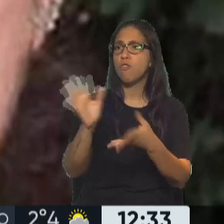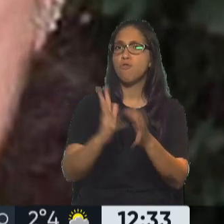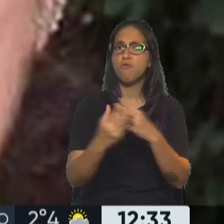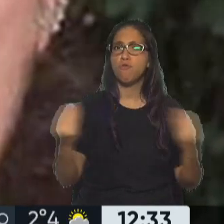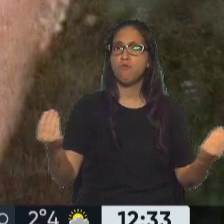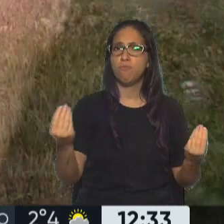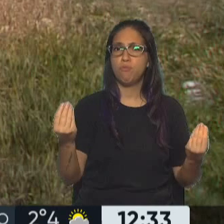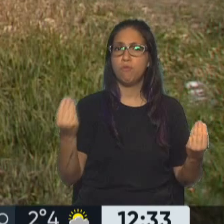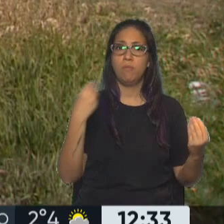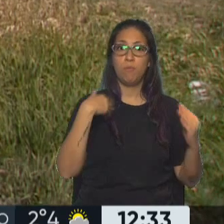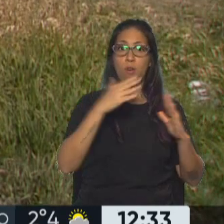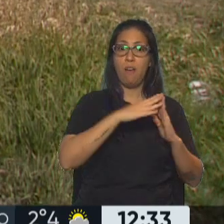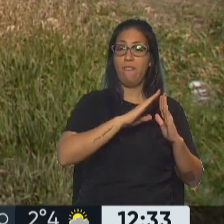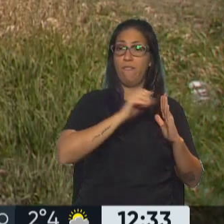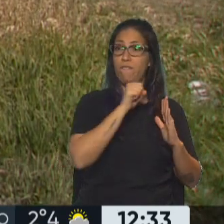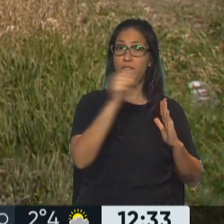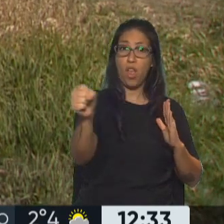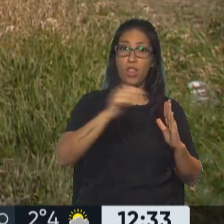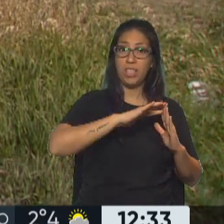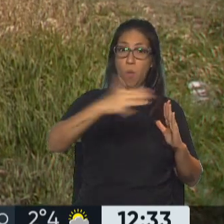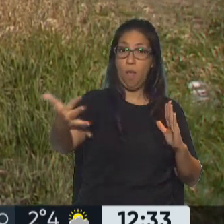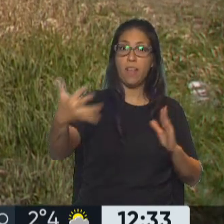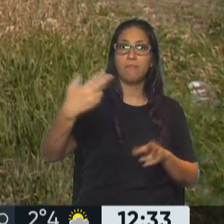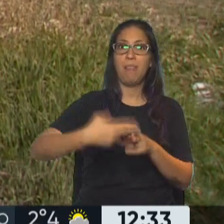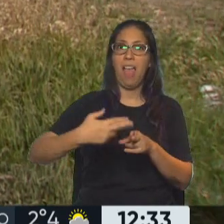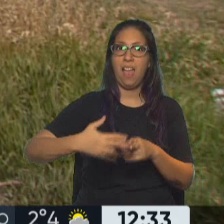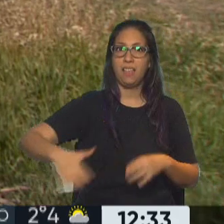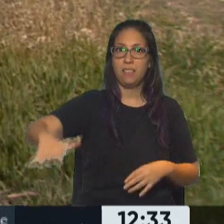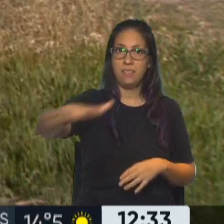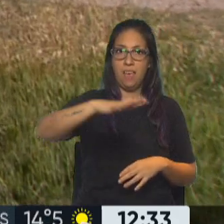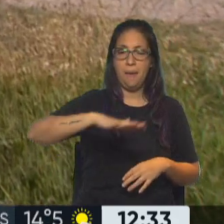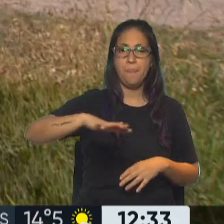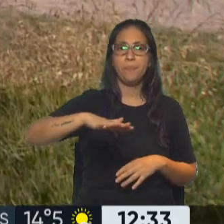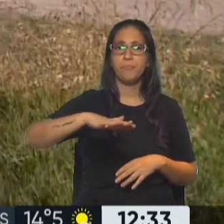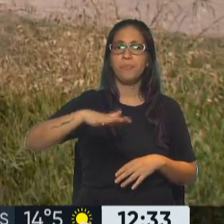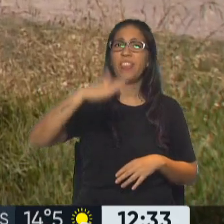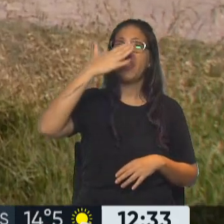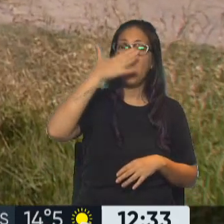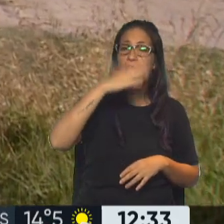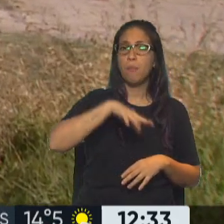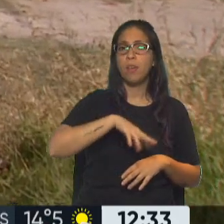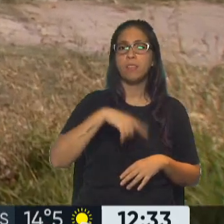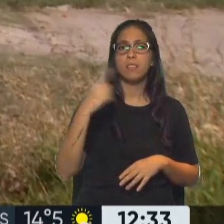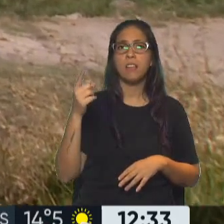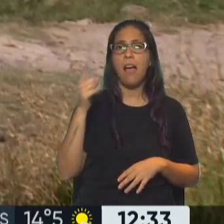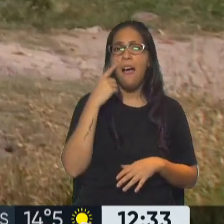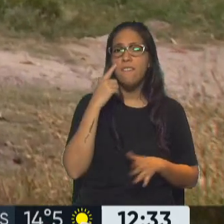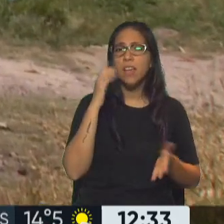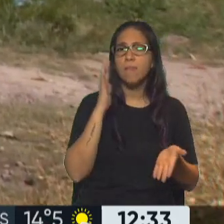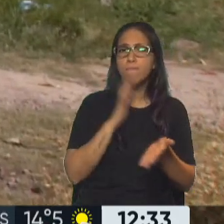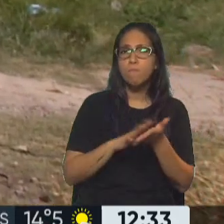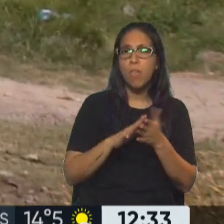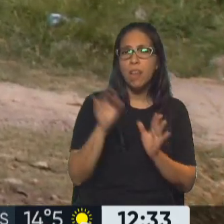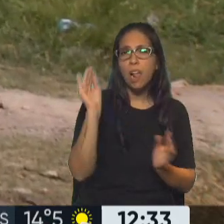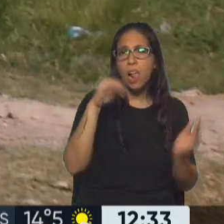unas cinco cuadras donde vemos en el fondo de esta imagen se encuentra la plaza del lugar y luego irán a reconstruir la